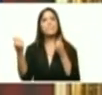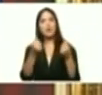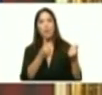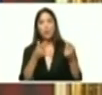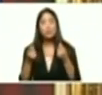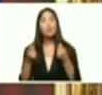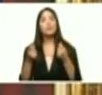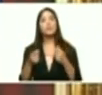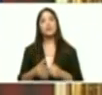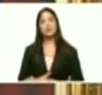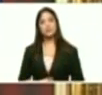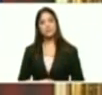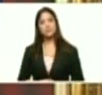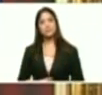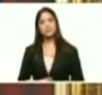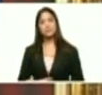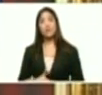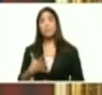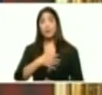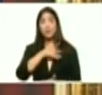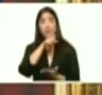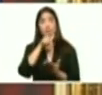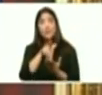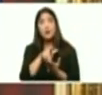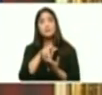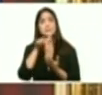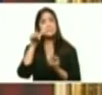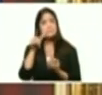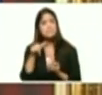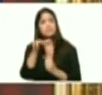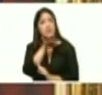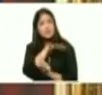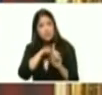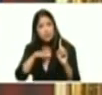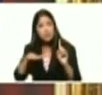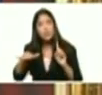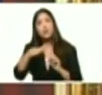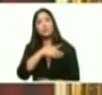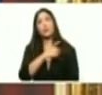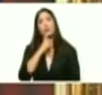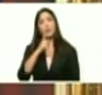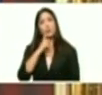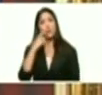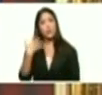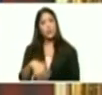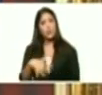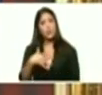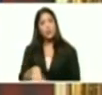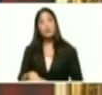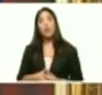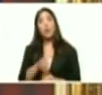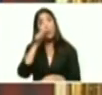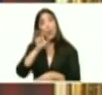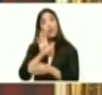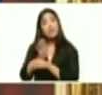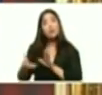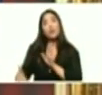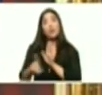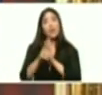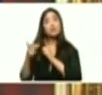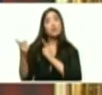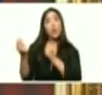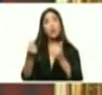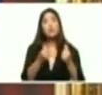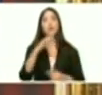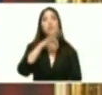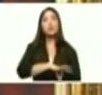negarme, las facultades, para yo actuar, en medio de esta, situación compleja, protegiendo, los derechos, económicos,